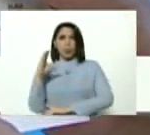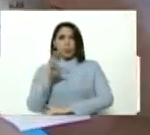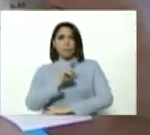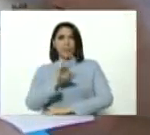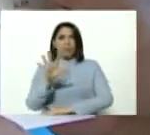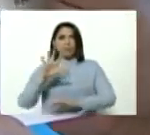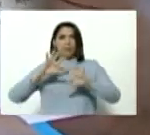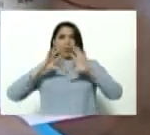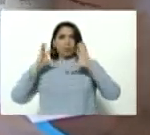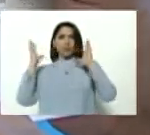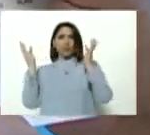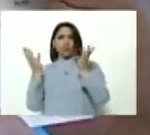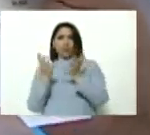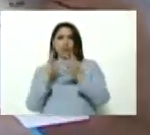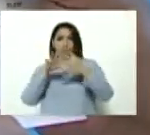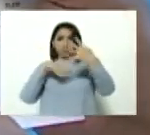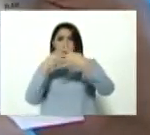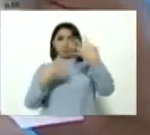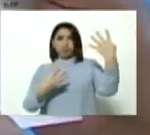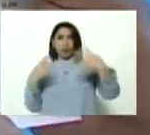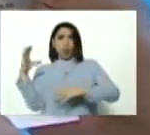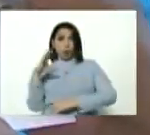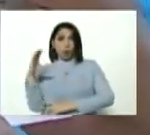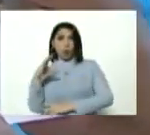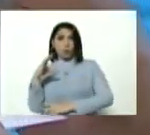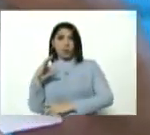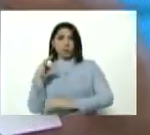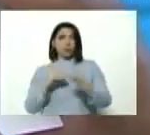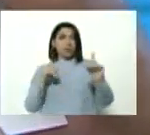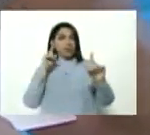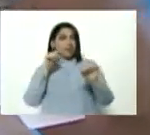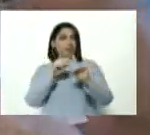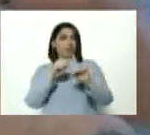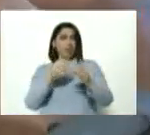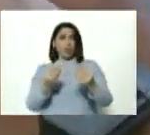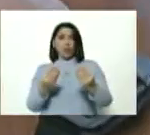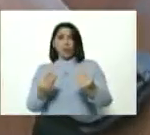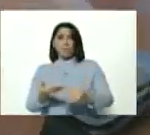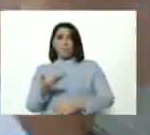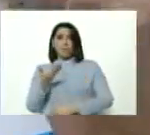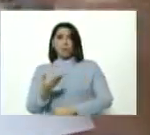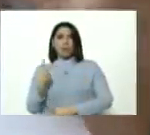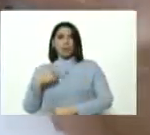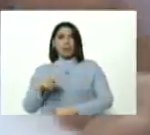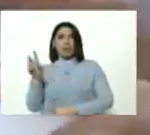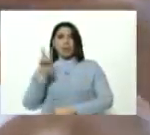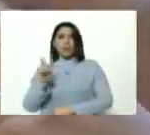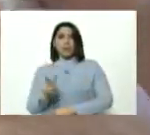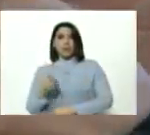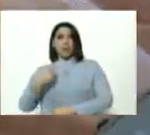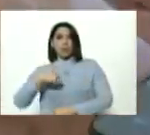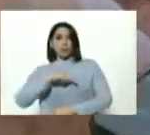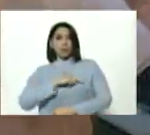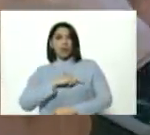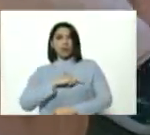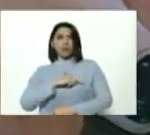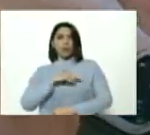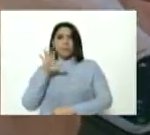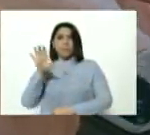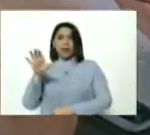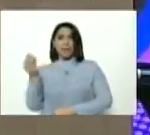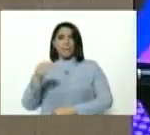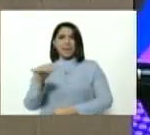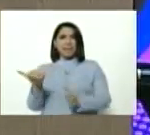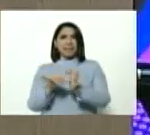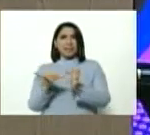mundo entero. Este es un desafío muy importante que tenemos en Venezuela. Fíjense que nuestros vecinos,